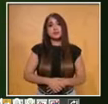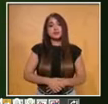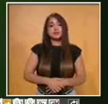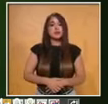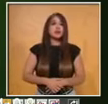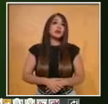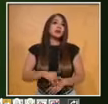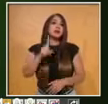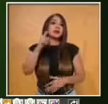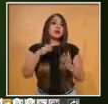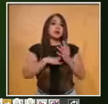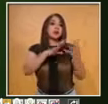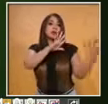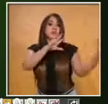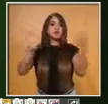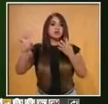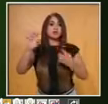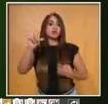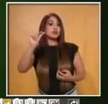en